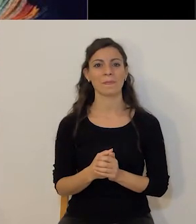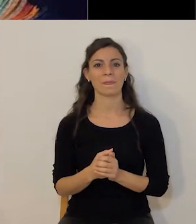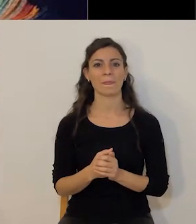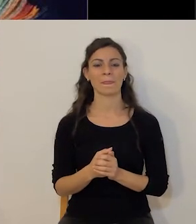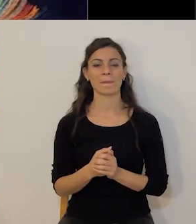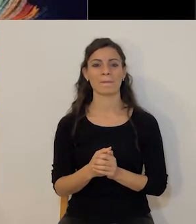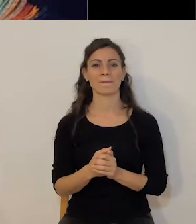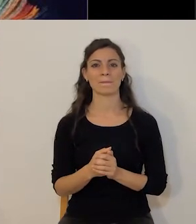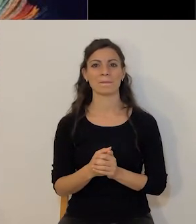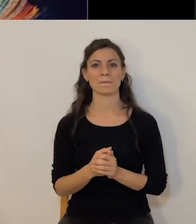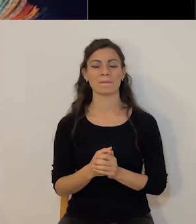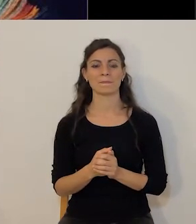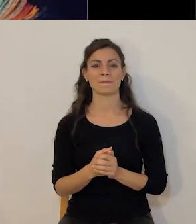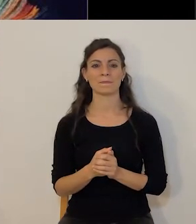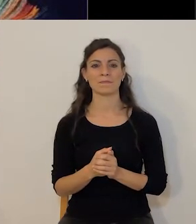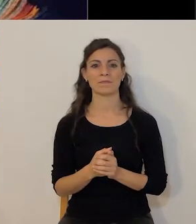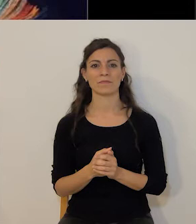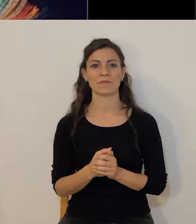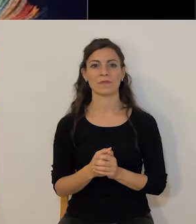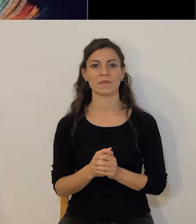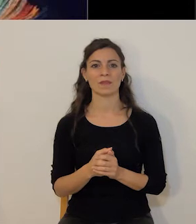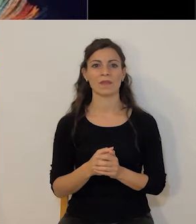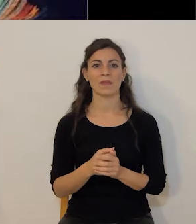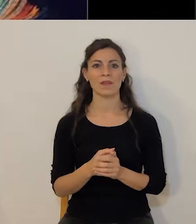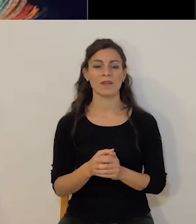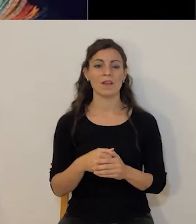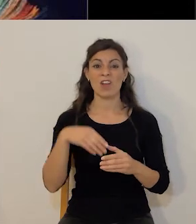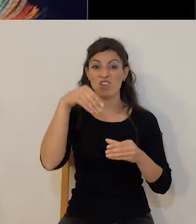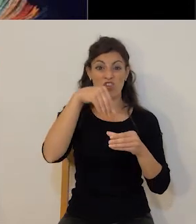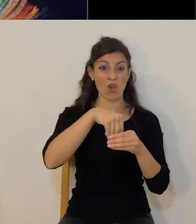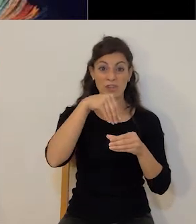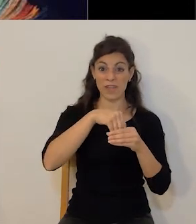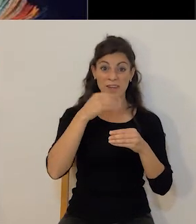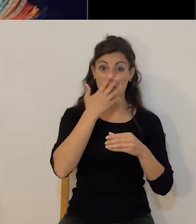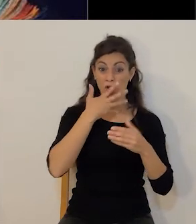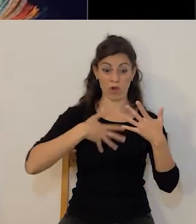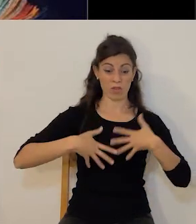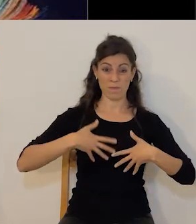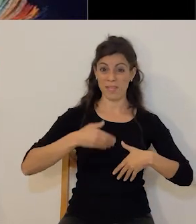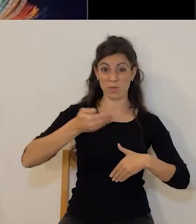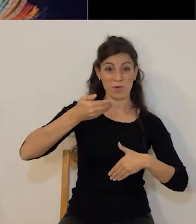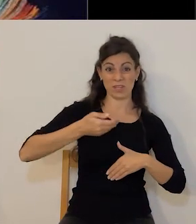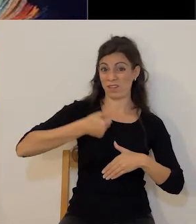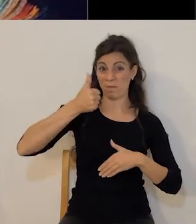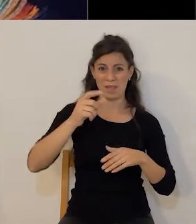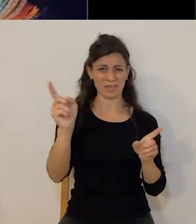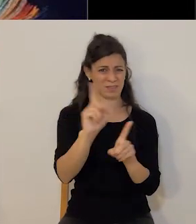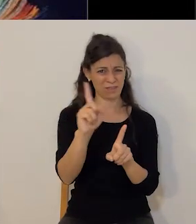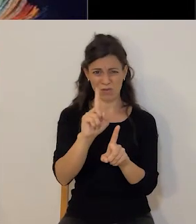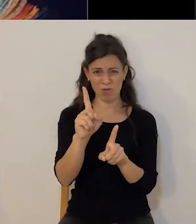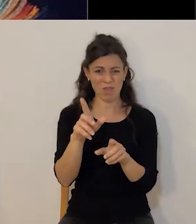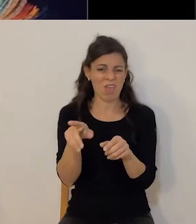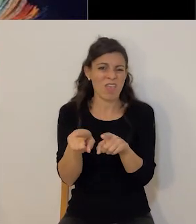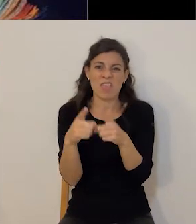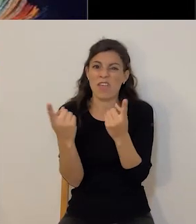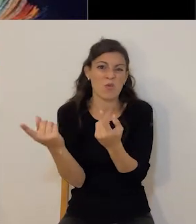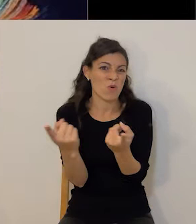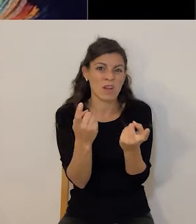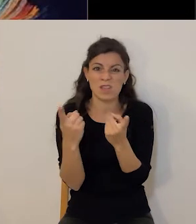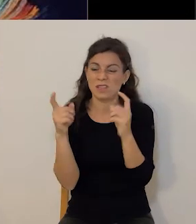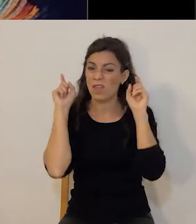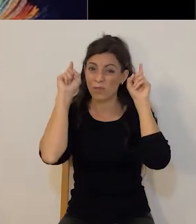en no deis prioridad nunca a los contenidos, dar prioridad siempre en el que da igual la